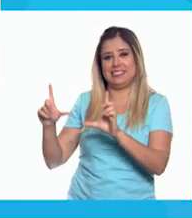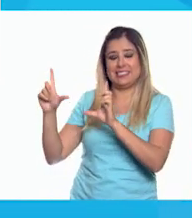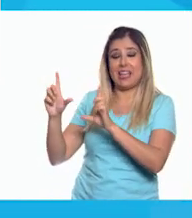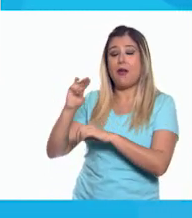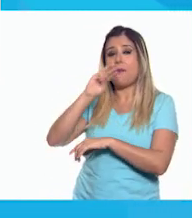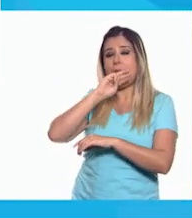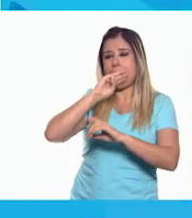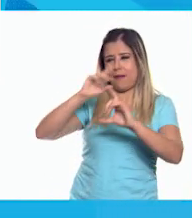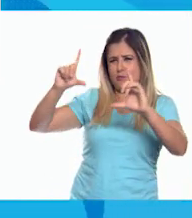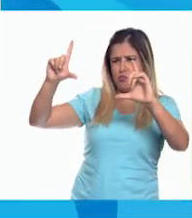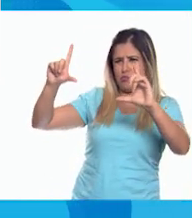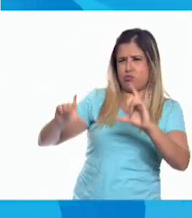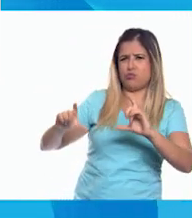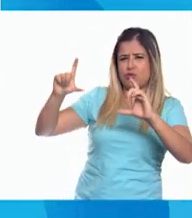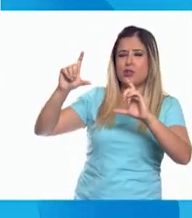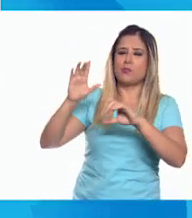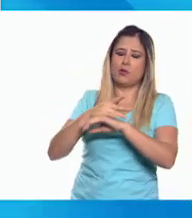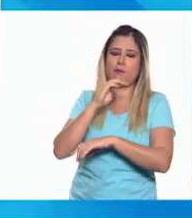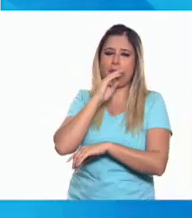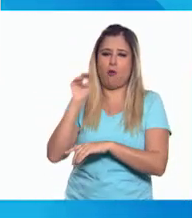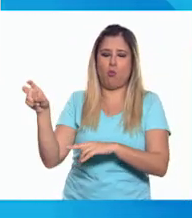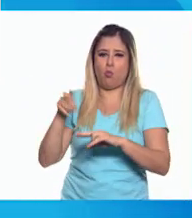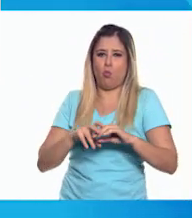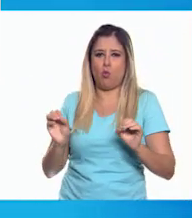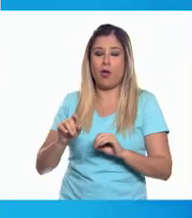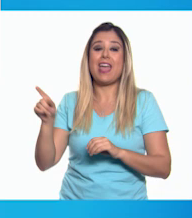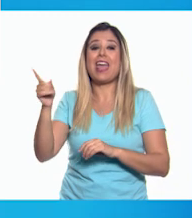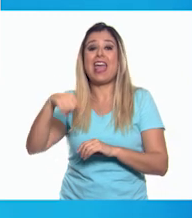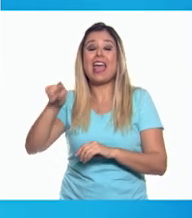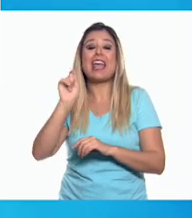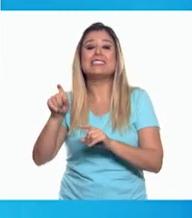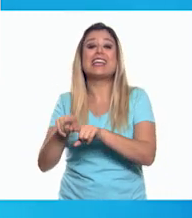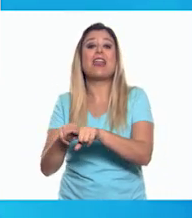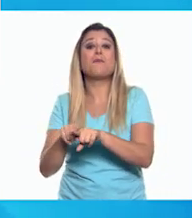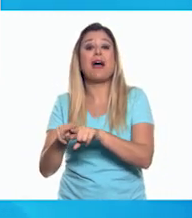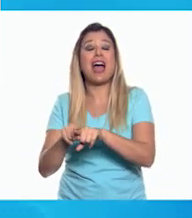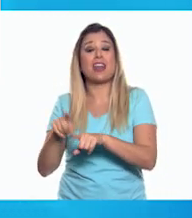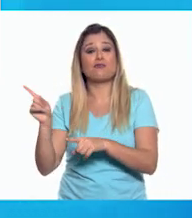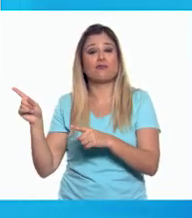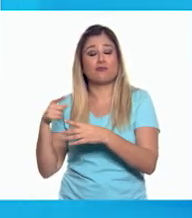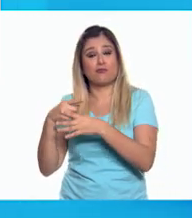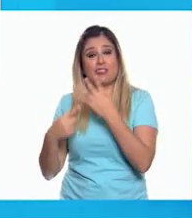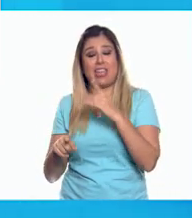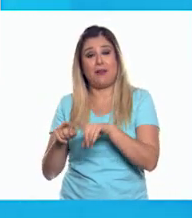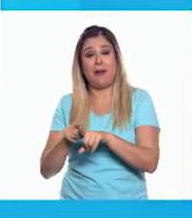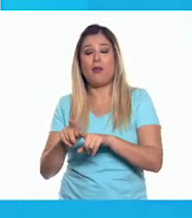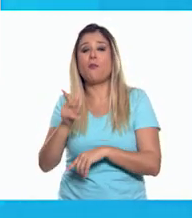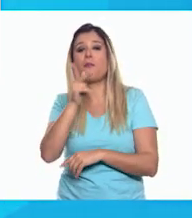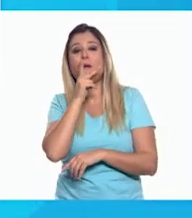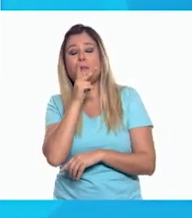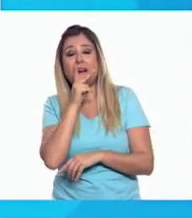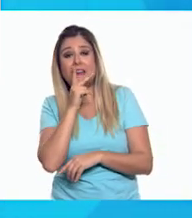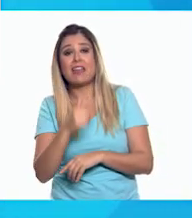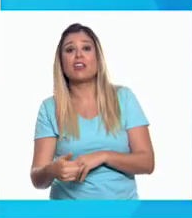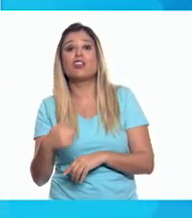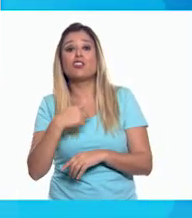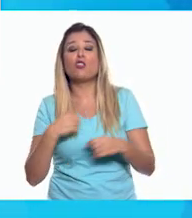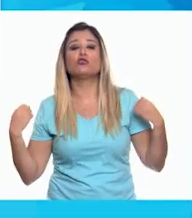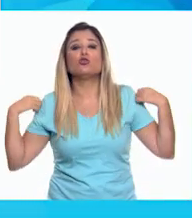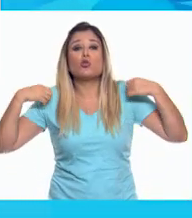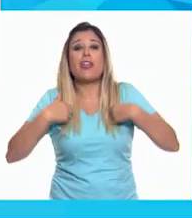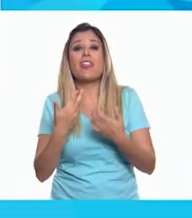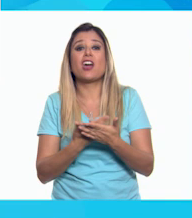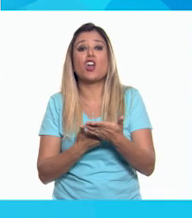nos tomó esa fotografía, por eso es que no sale. ¿Son tus hermanos? Son mis hermanos. ¿Y tu papá? Ajá, y yo soy la que tiene el suéter